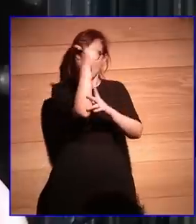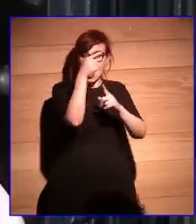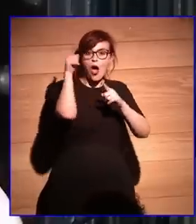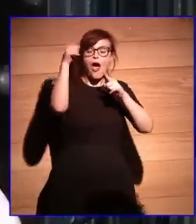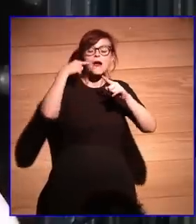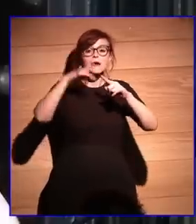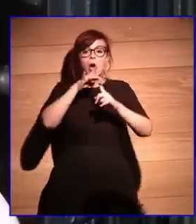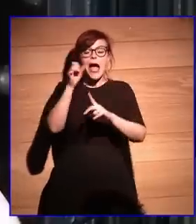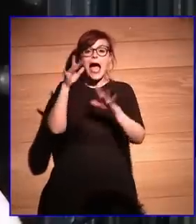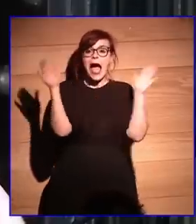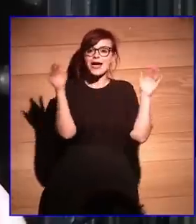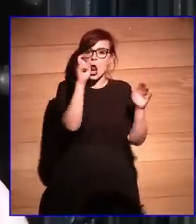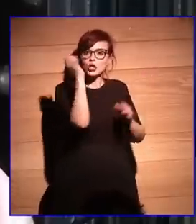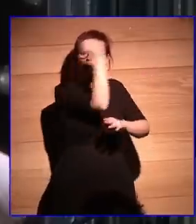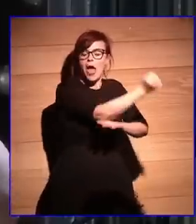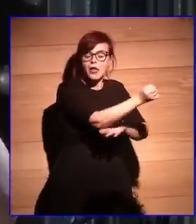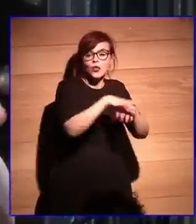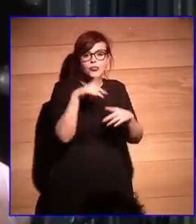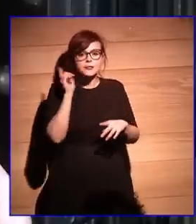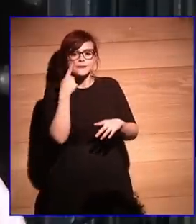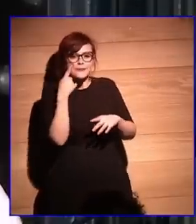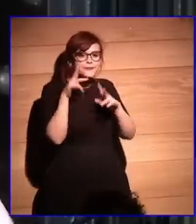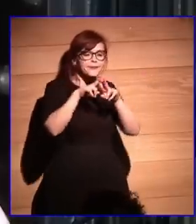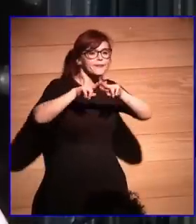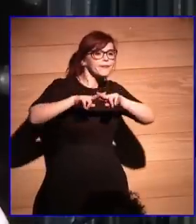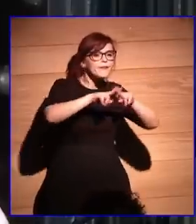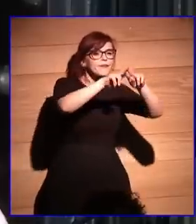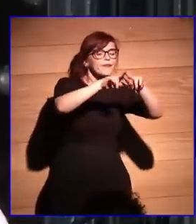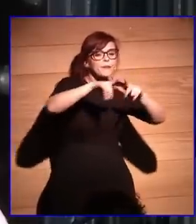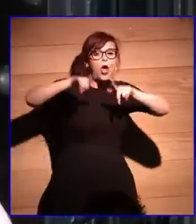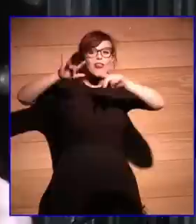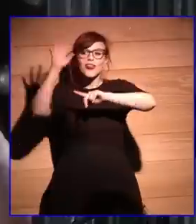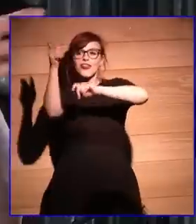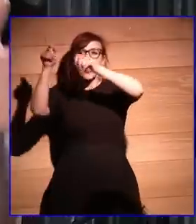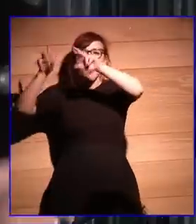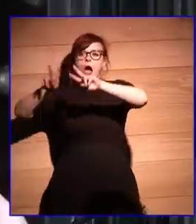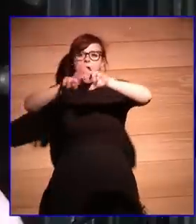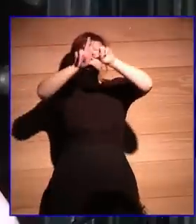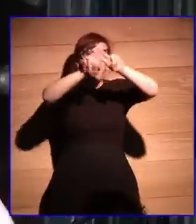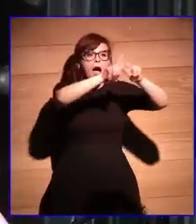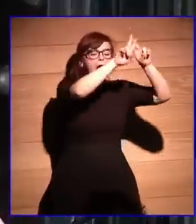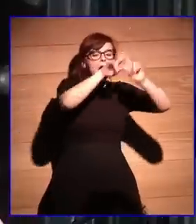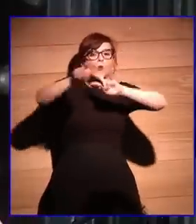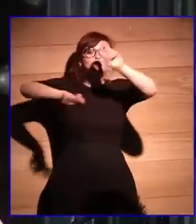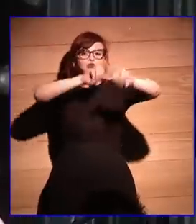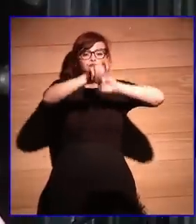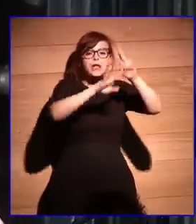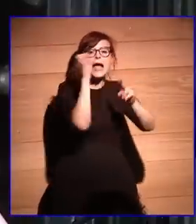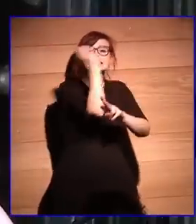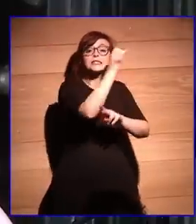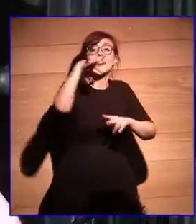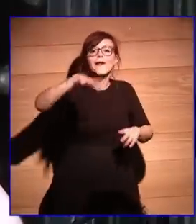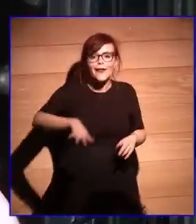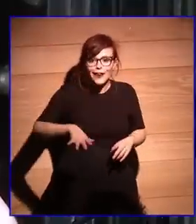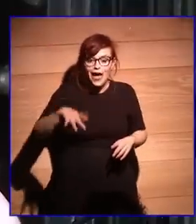ha asesinado a otro ángel. Entonces él va recorriendo las distintas estancias del cielo buscando quién ha sido el asesino, hasta